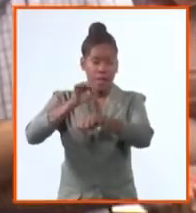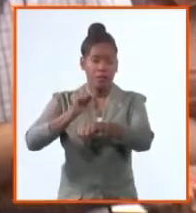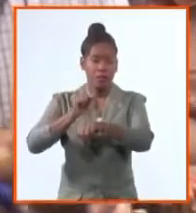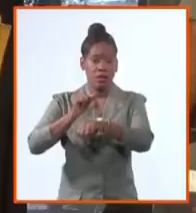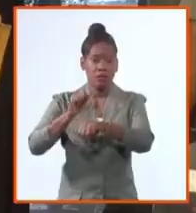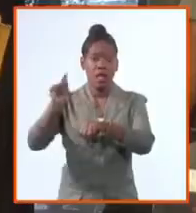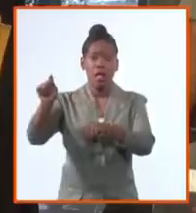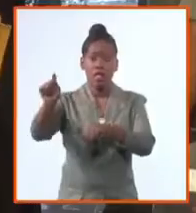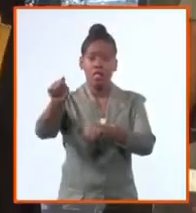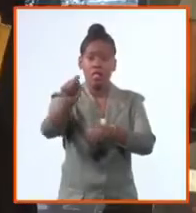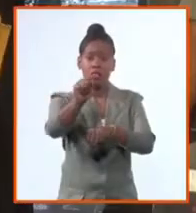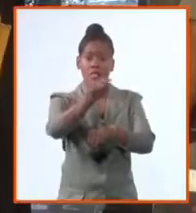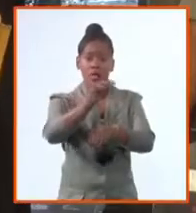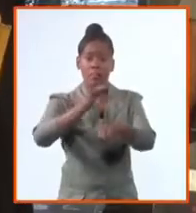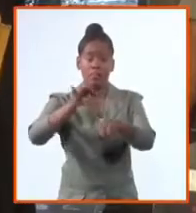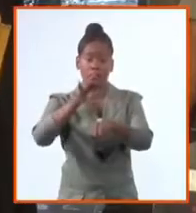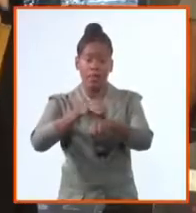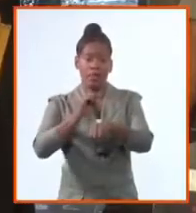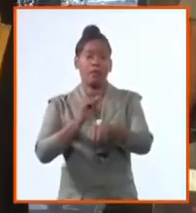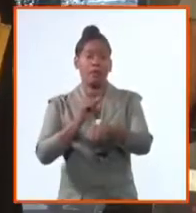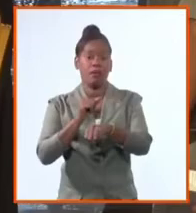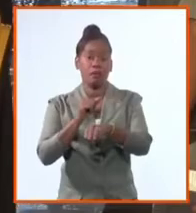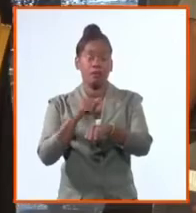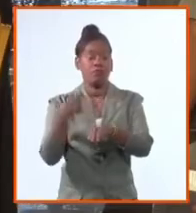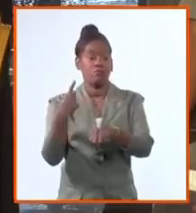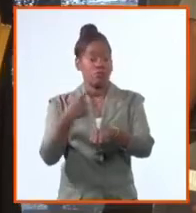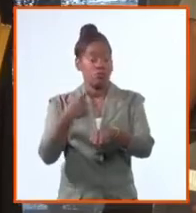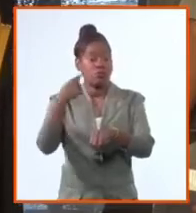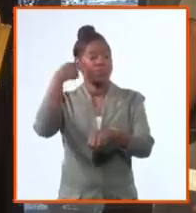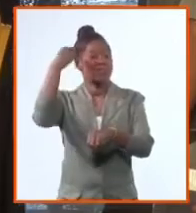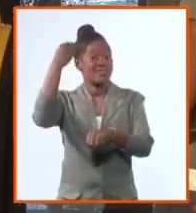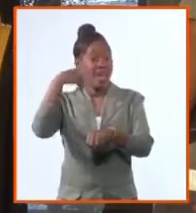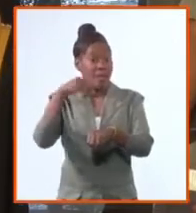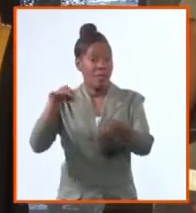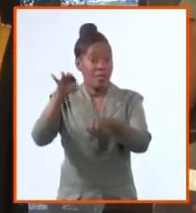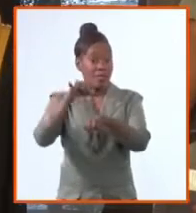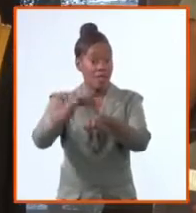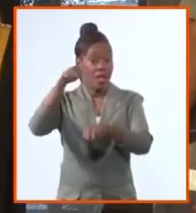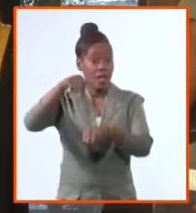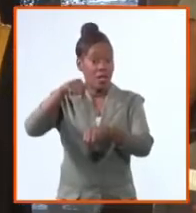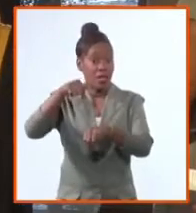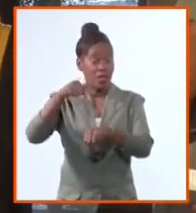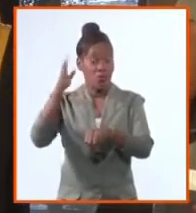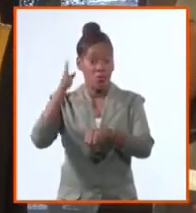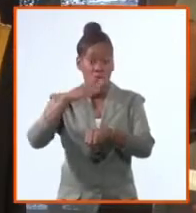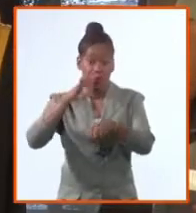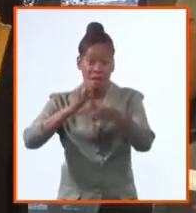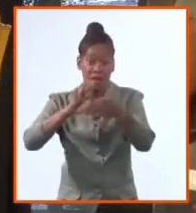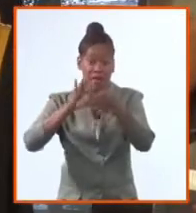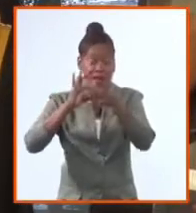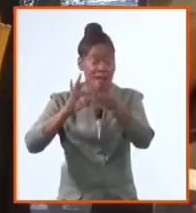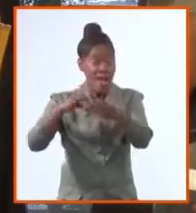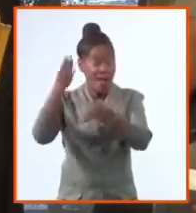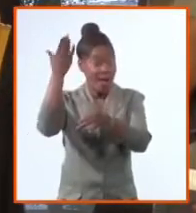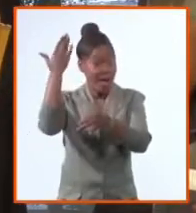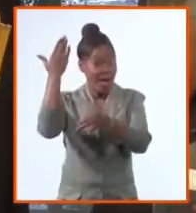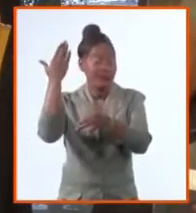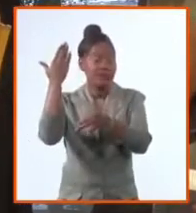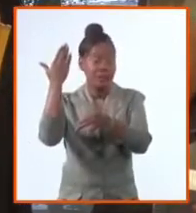momentos. Y es nuestro problema histórico. Y es algo que ahí en